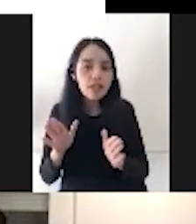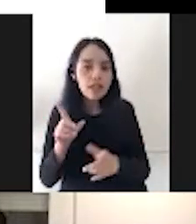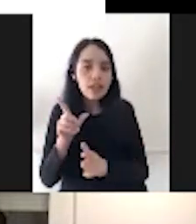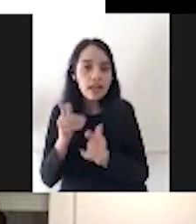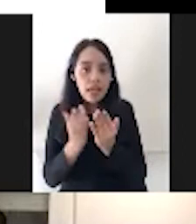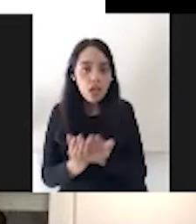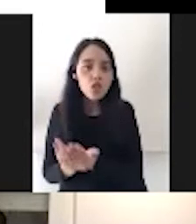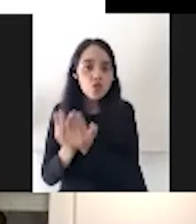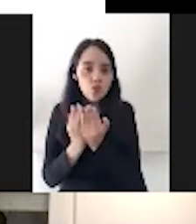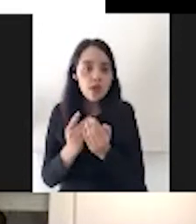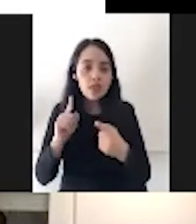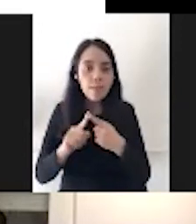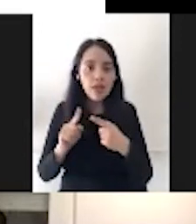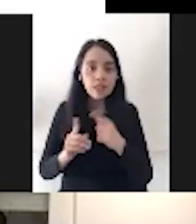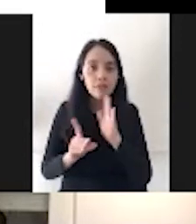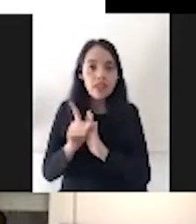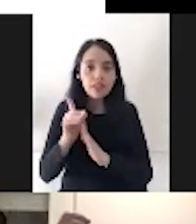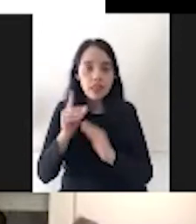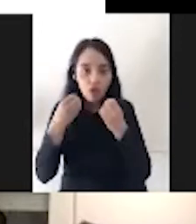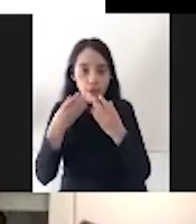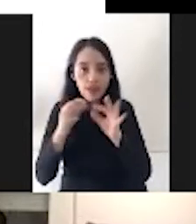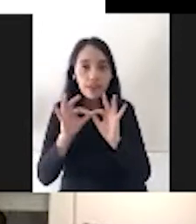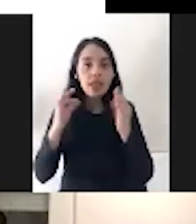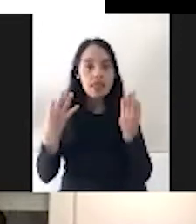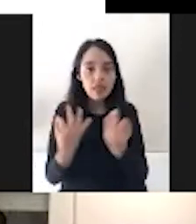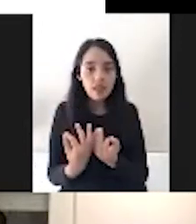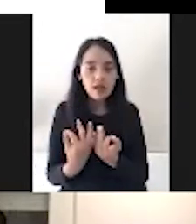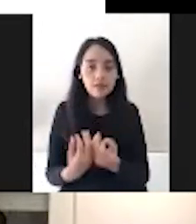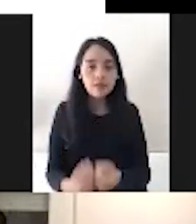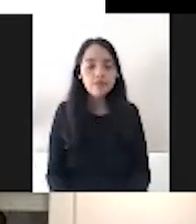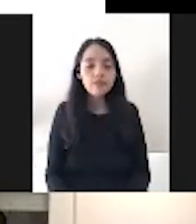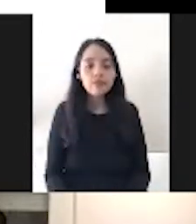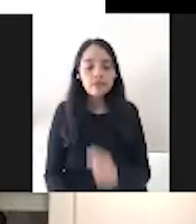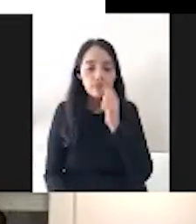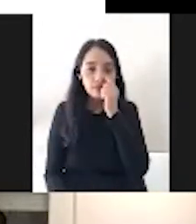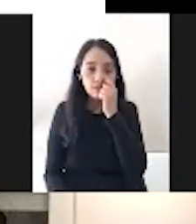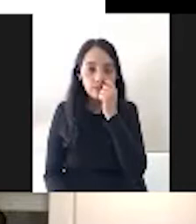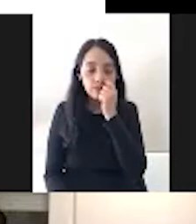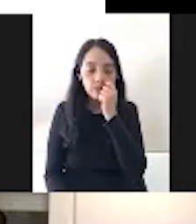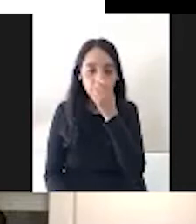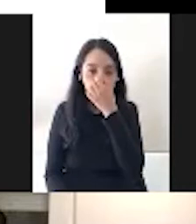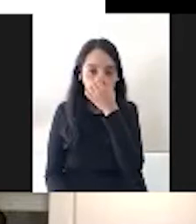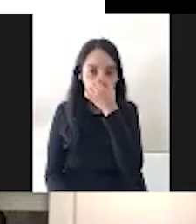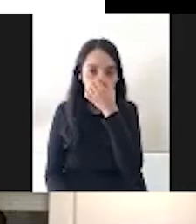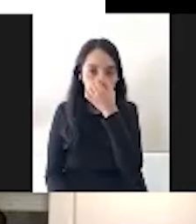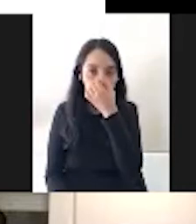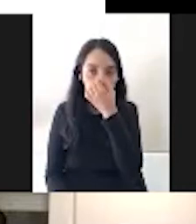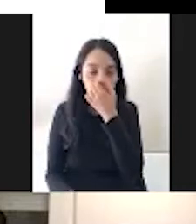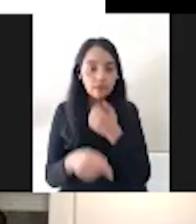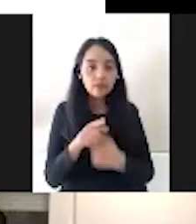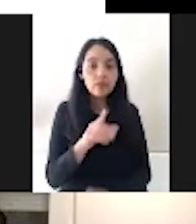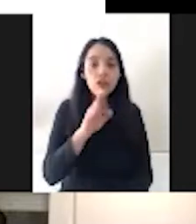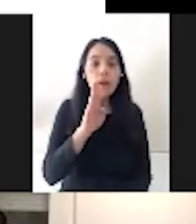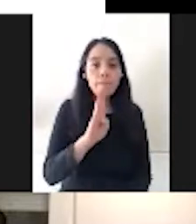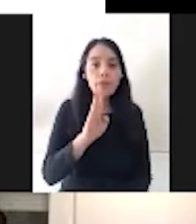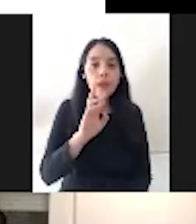desarrollar su aprendizaje de manera plena. Y por eso se busca que el concepto de las barreras para el aprendizaje empiece a impulsarse